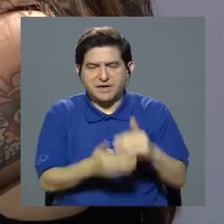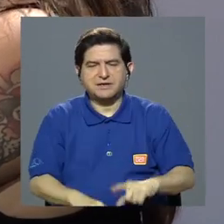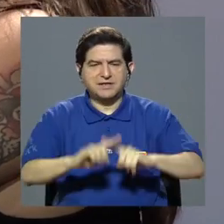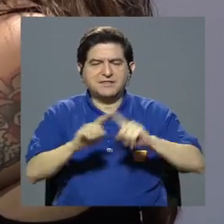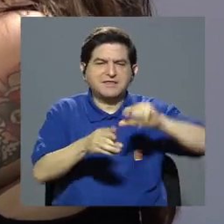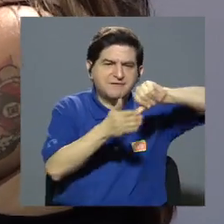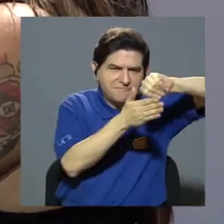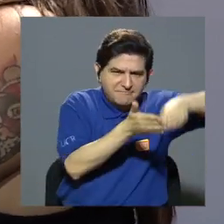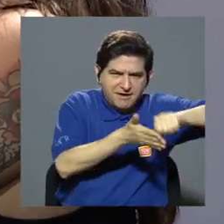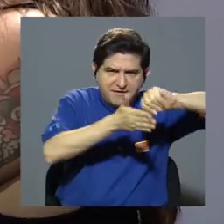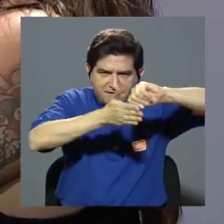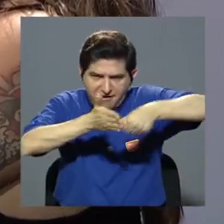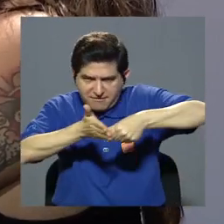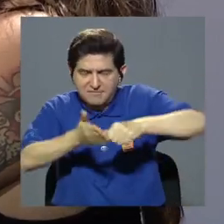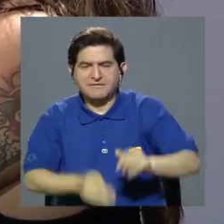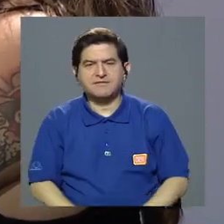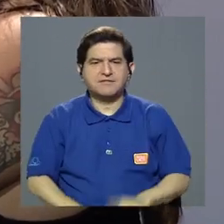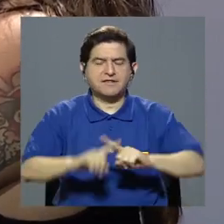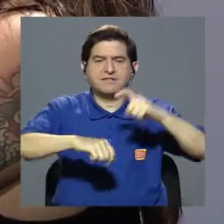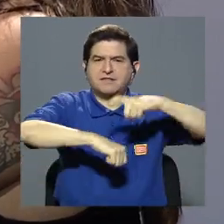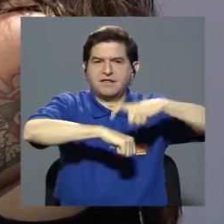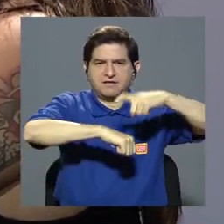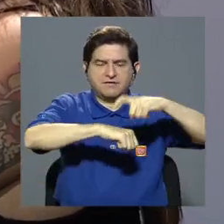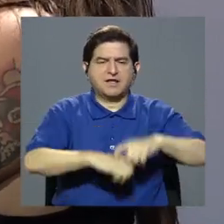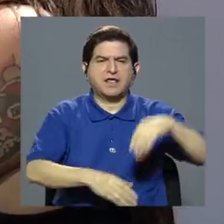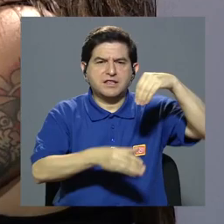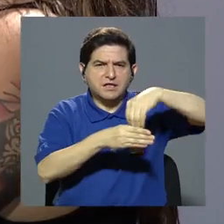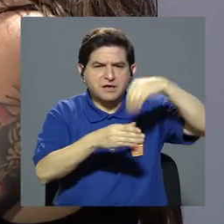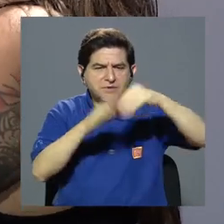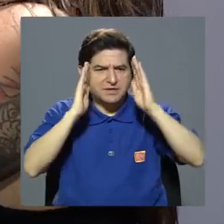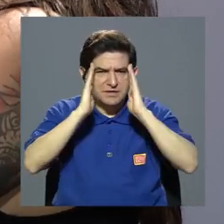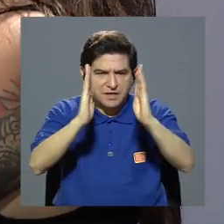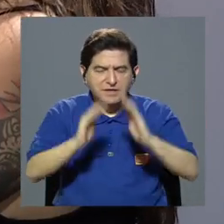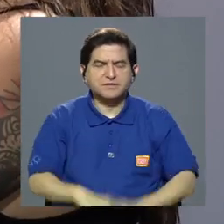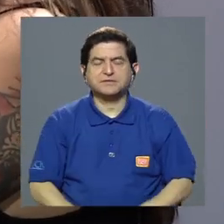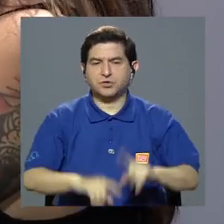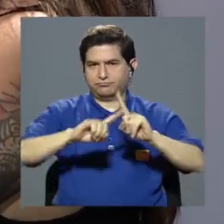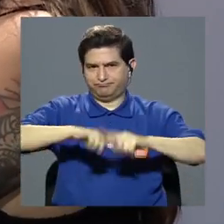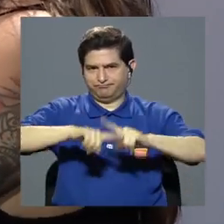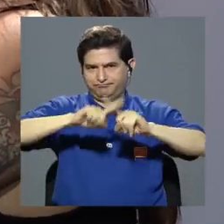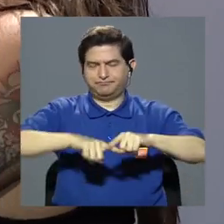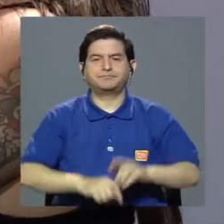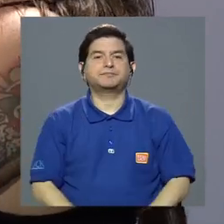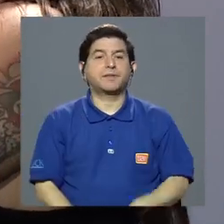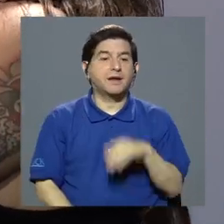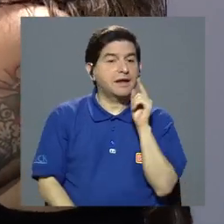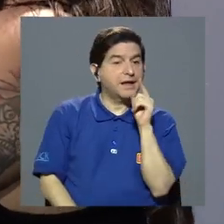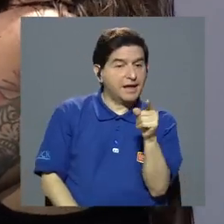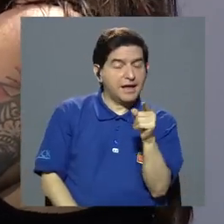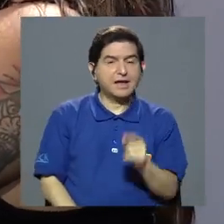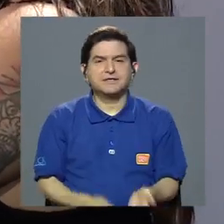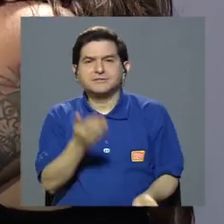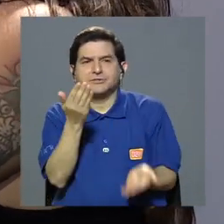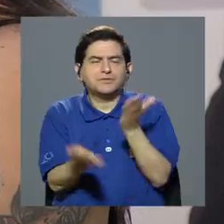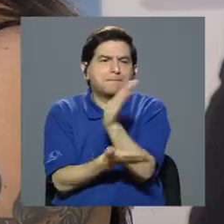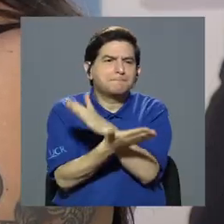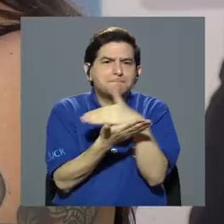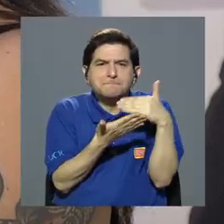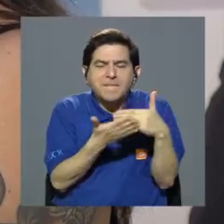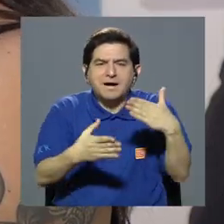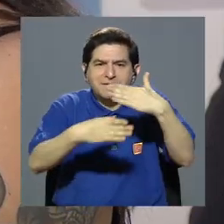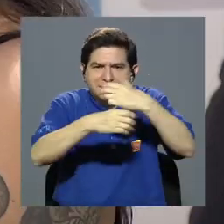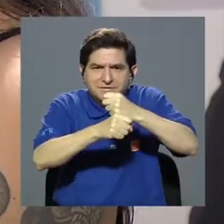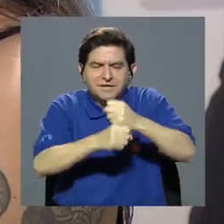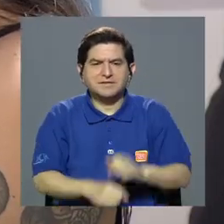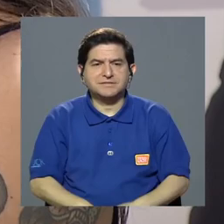diferentes diferentes en fases diferentes en momentos en los que le invertimos más atención a uno o el otro entonces eso es eso es